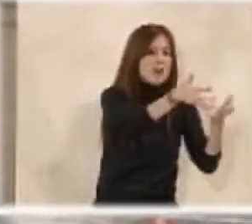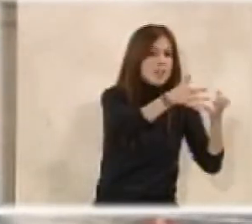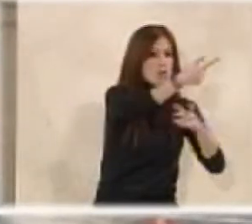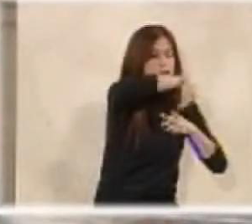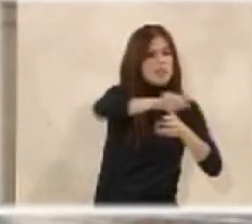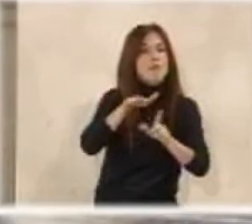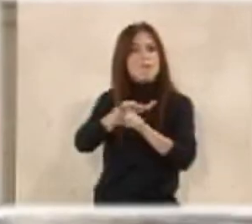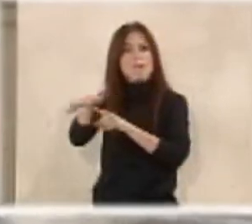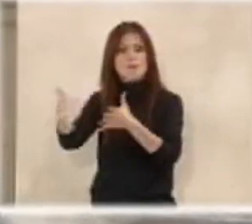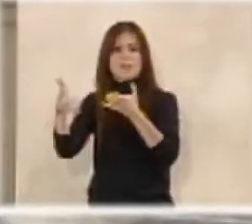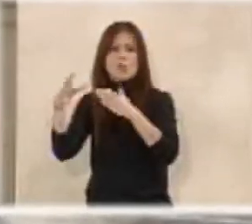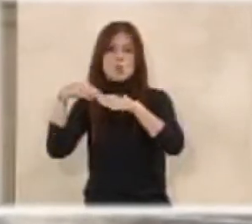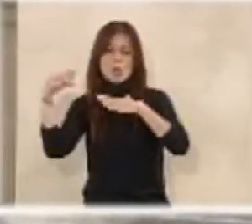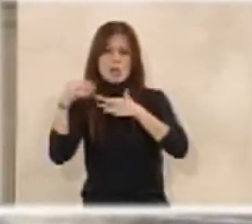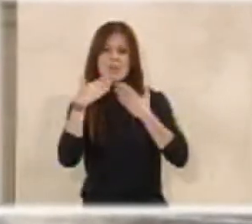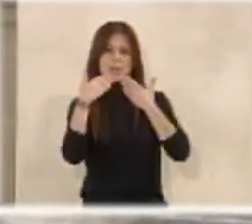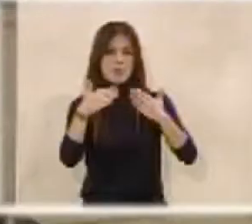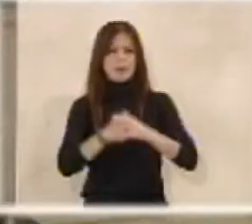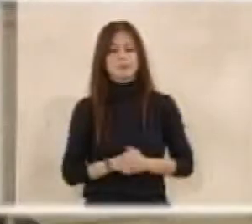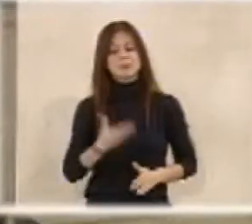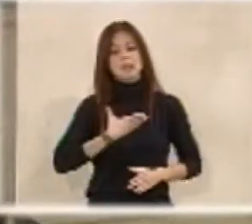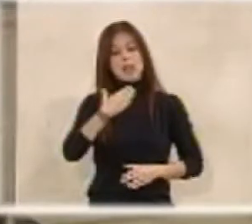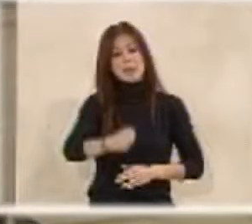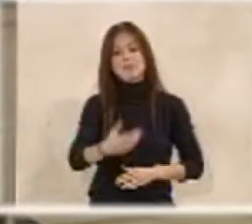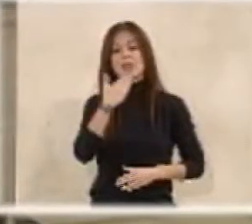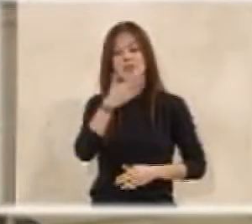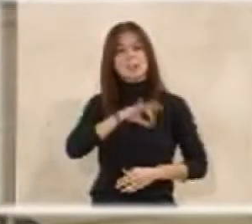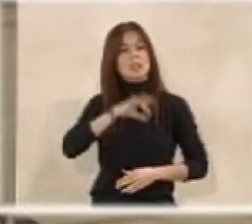Muchas gracias, señor. Muchas gracias, señora Abad.